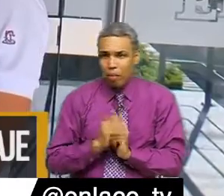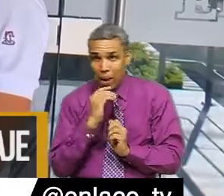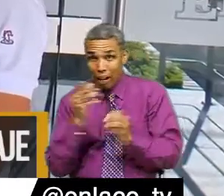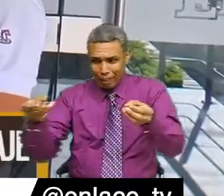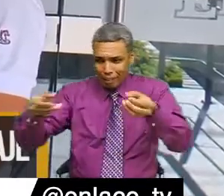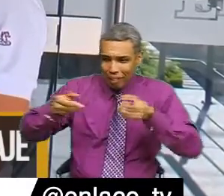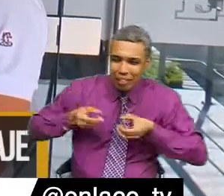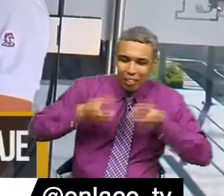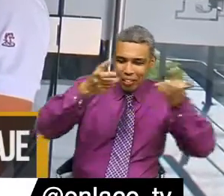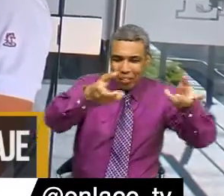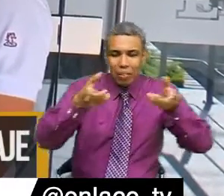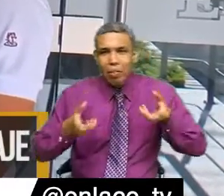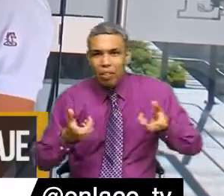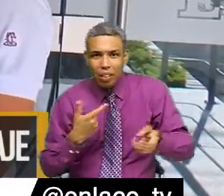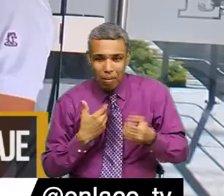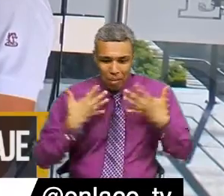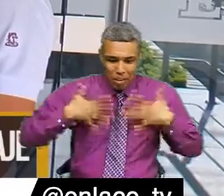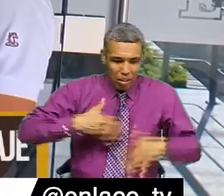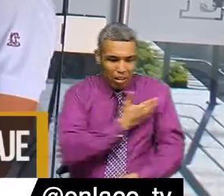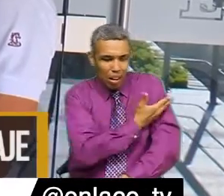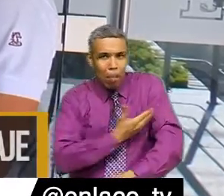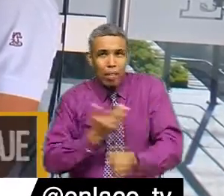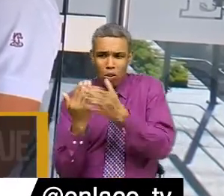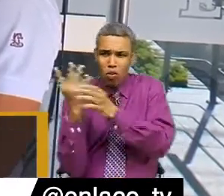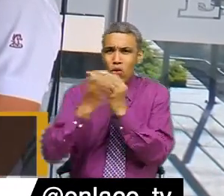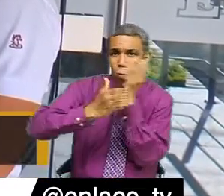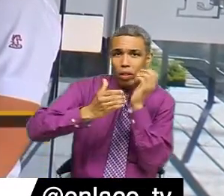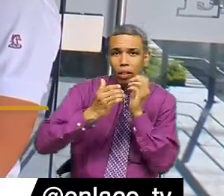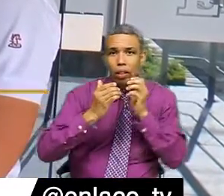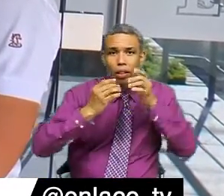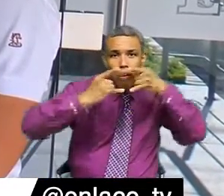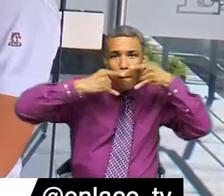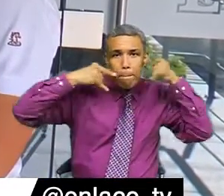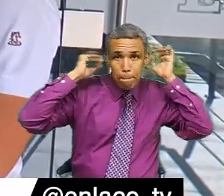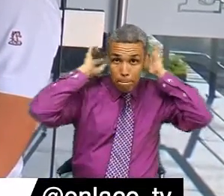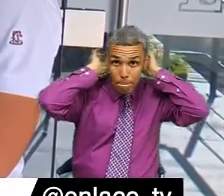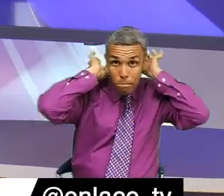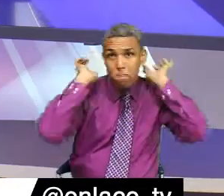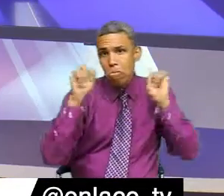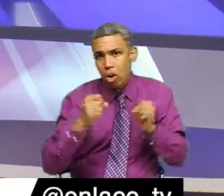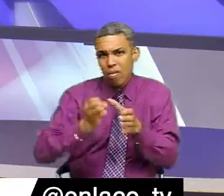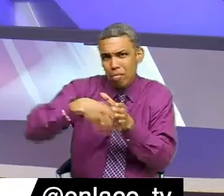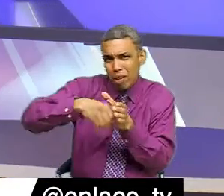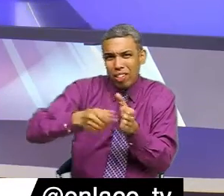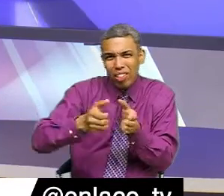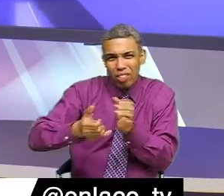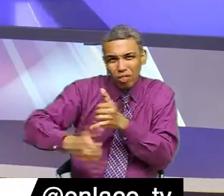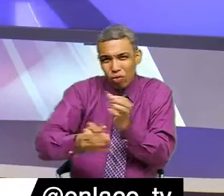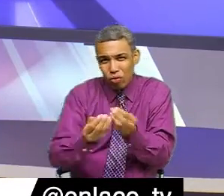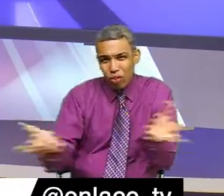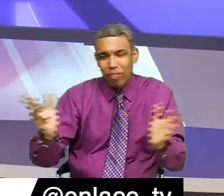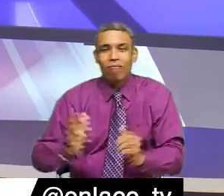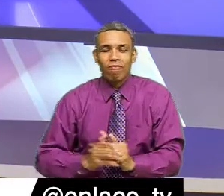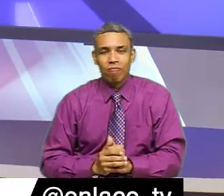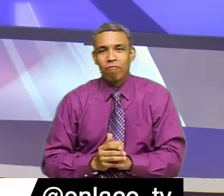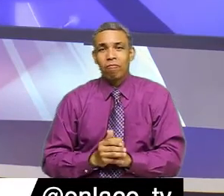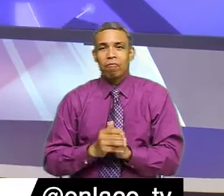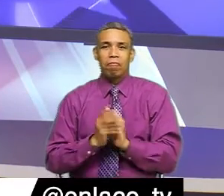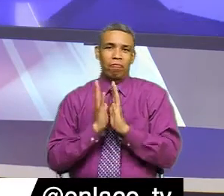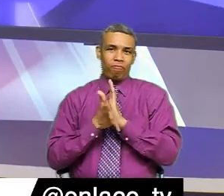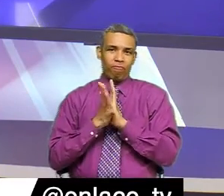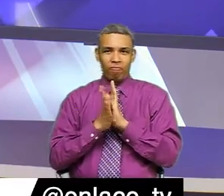que constan de una camiseta, guantes, tapabocas, mochila y bolsas de basura. Con esta importante información hemos llegado